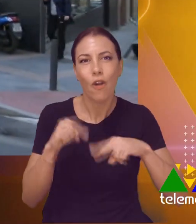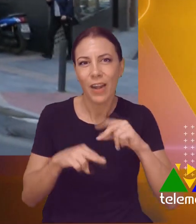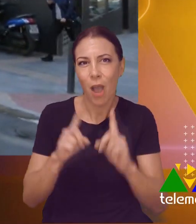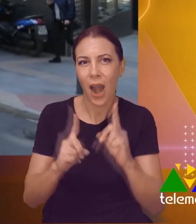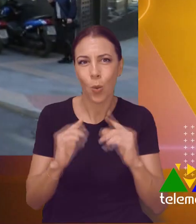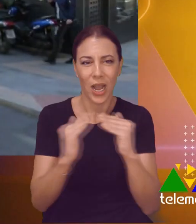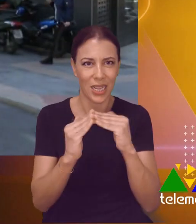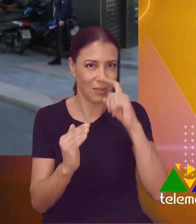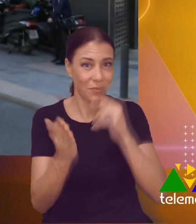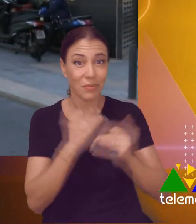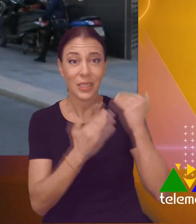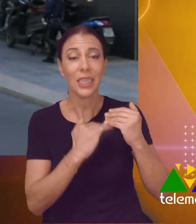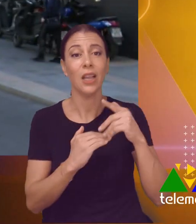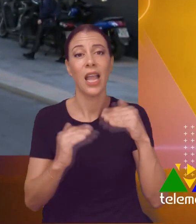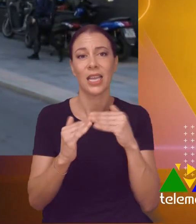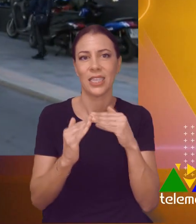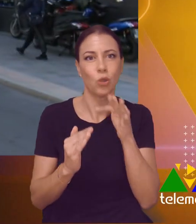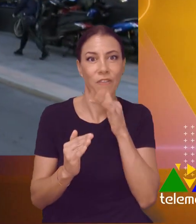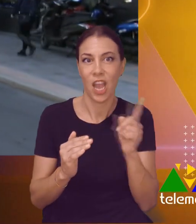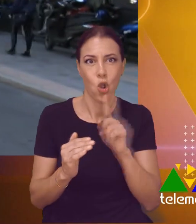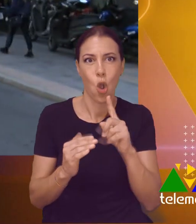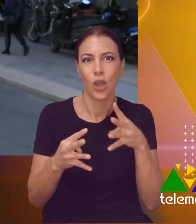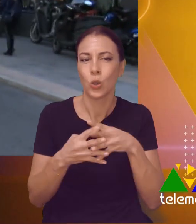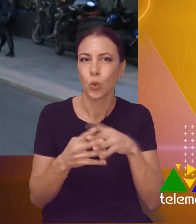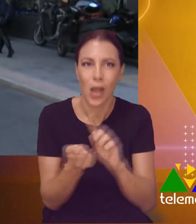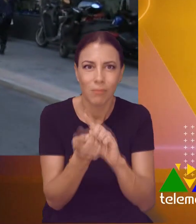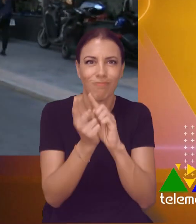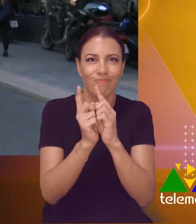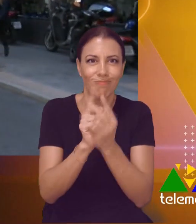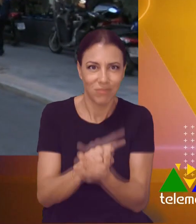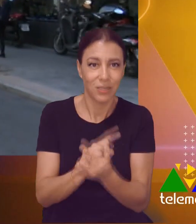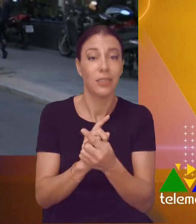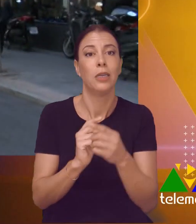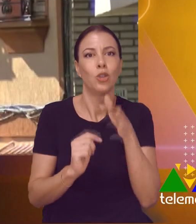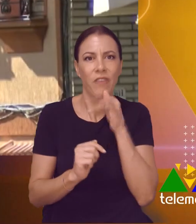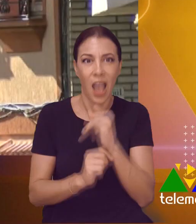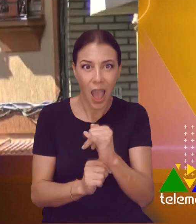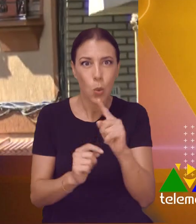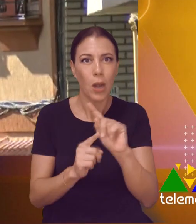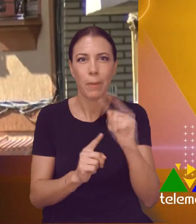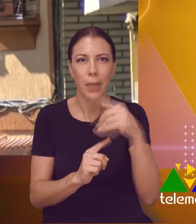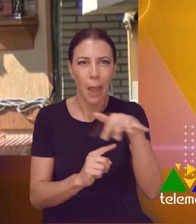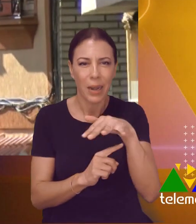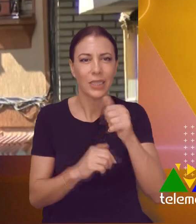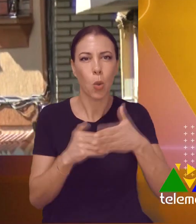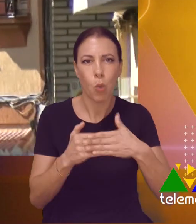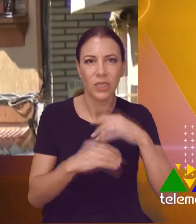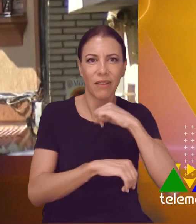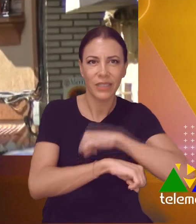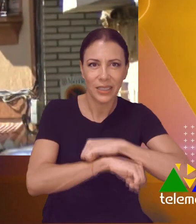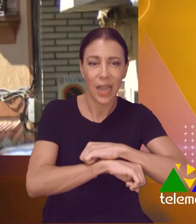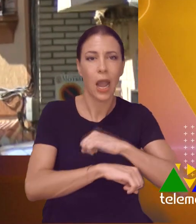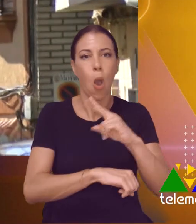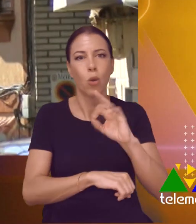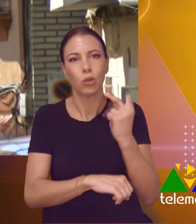que todavía mantienen la estructura de ese típico casa de una sola planta, con puerta, ventana, o dos ventanas, corral